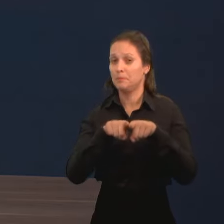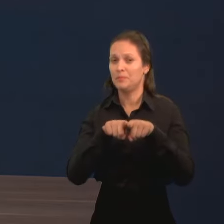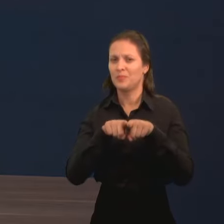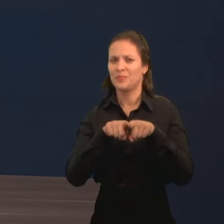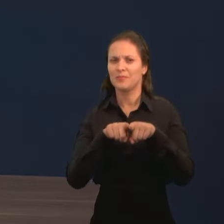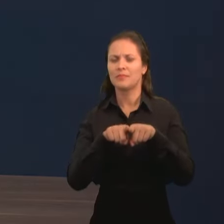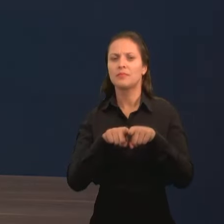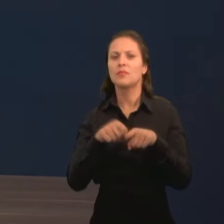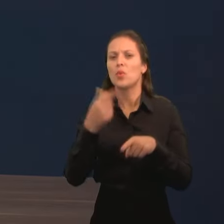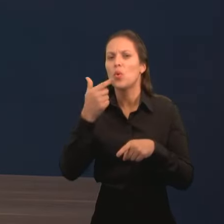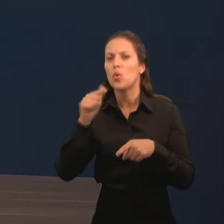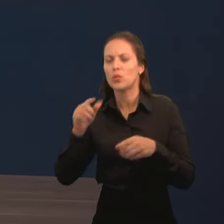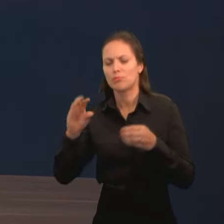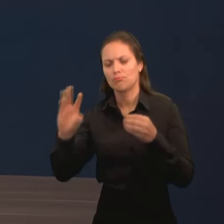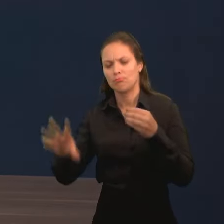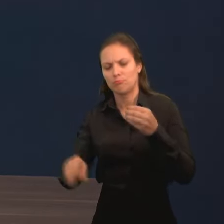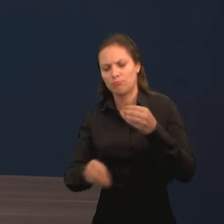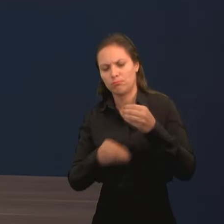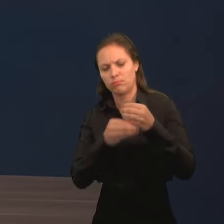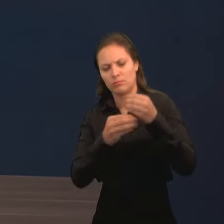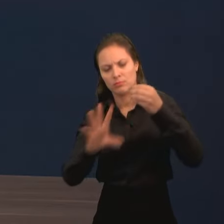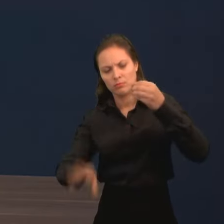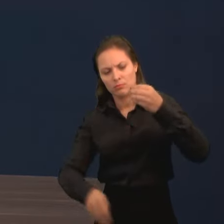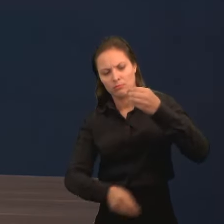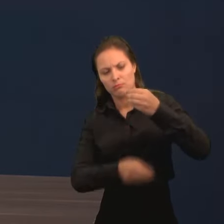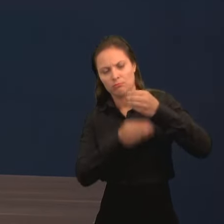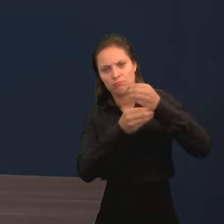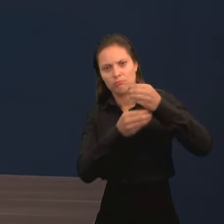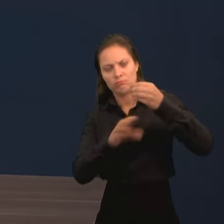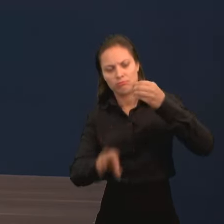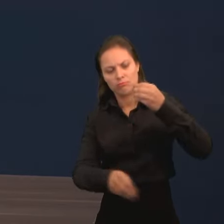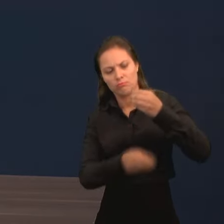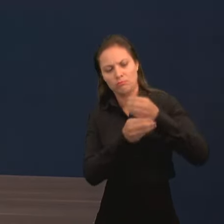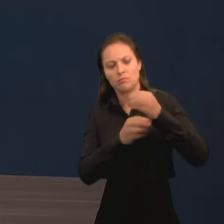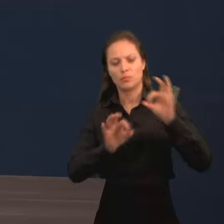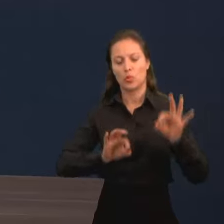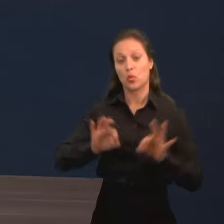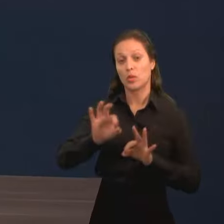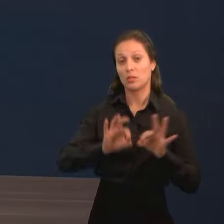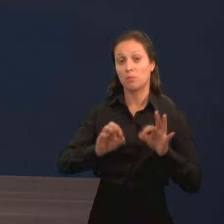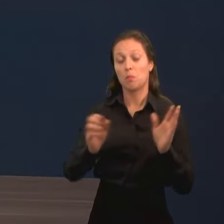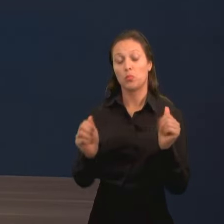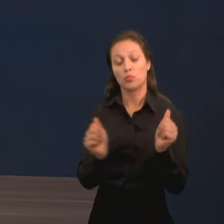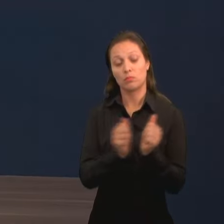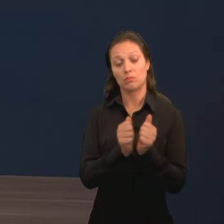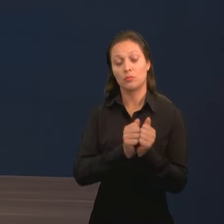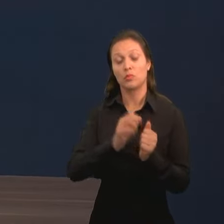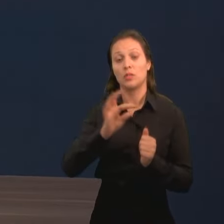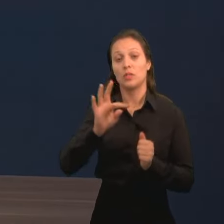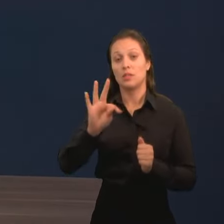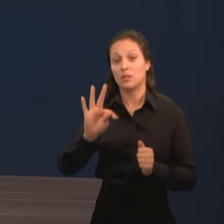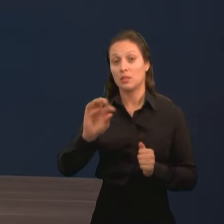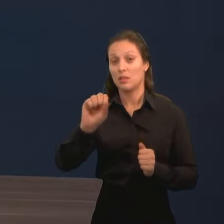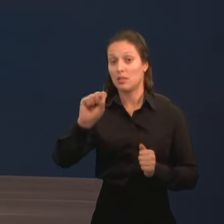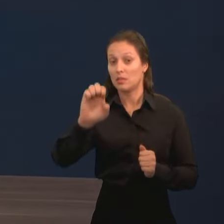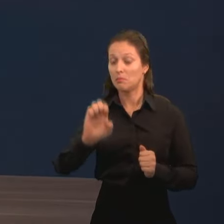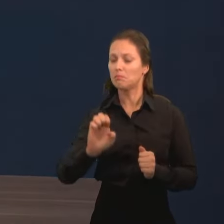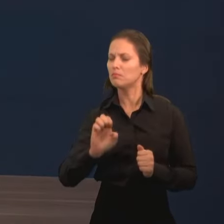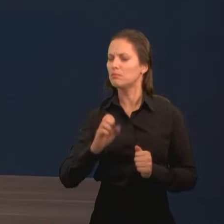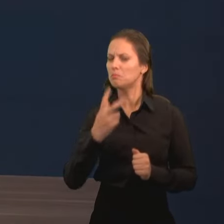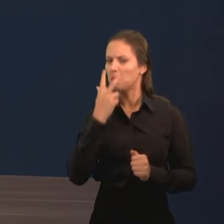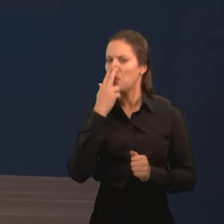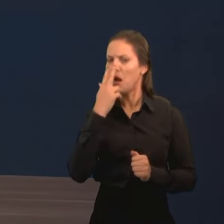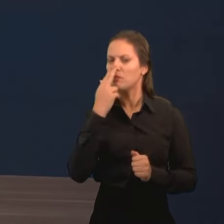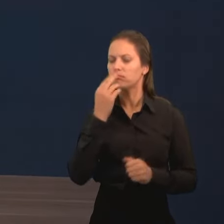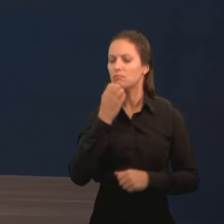asociadas a otras ya dotadas por el TSE, me parecen que es un gesto de buena